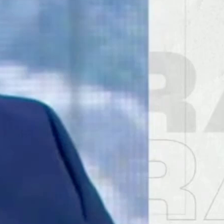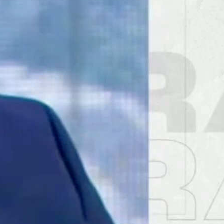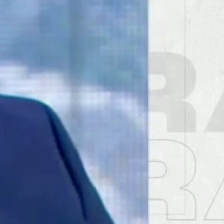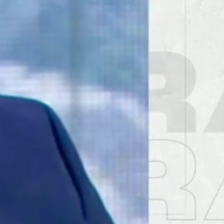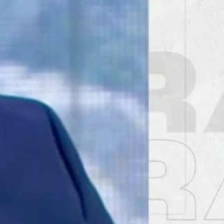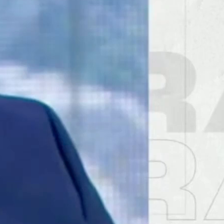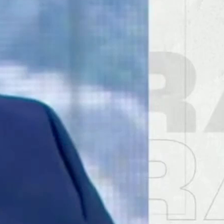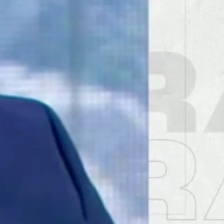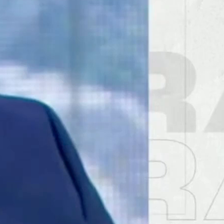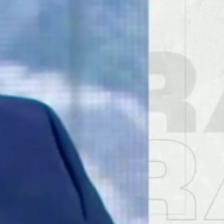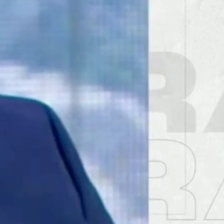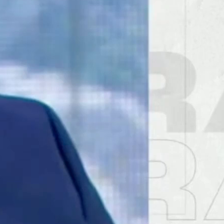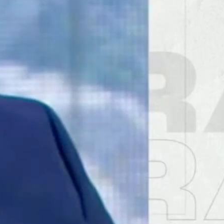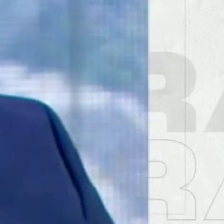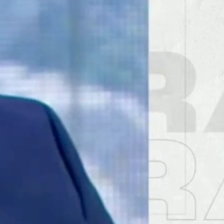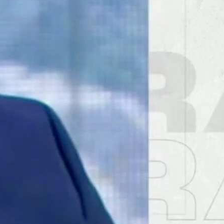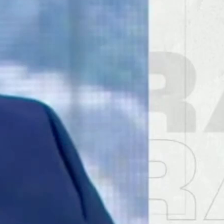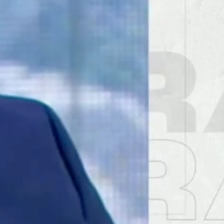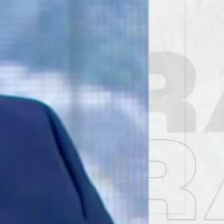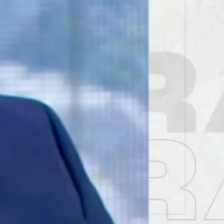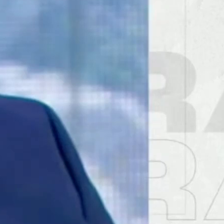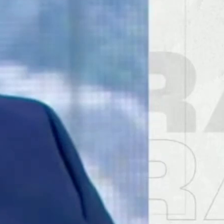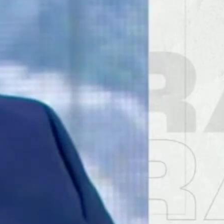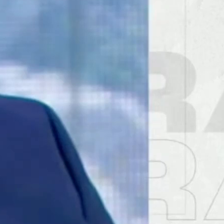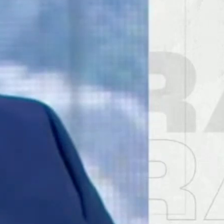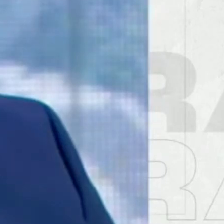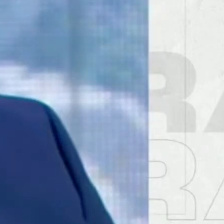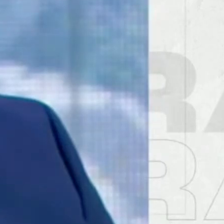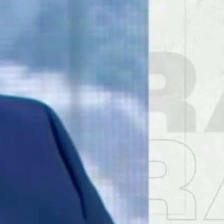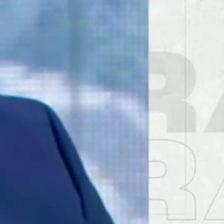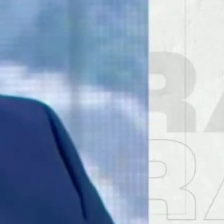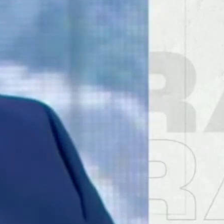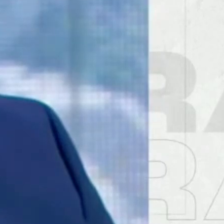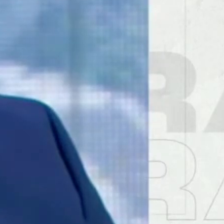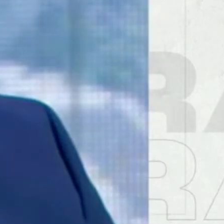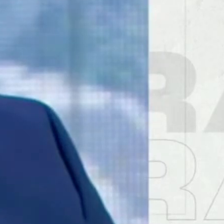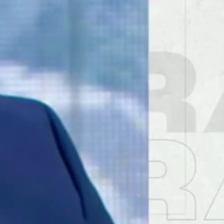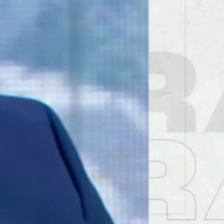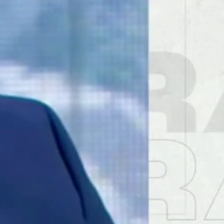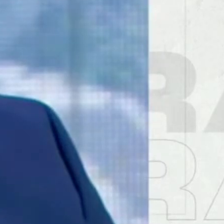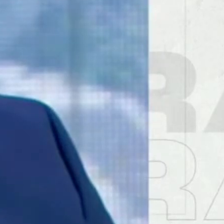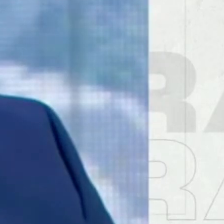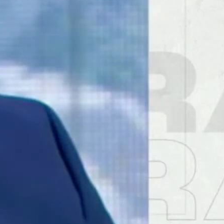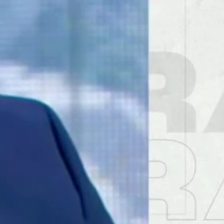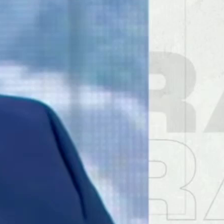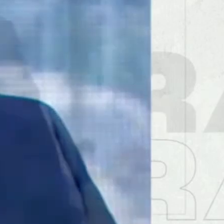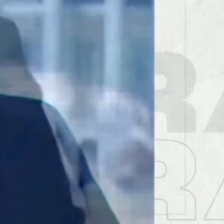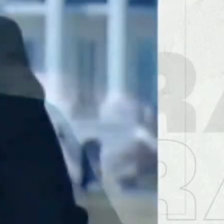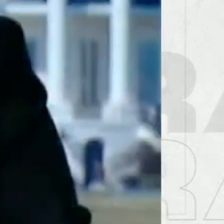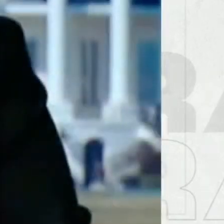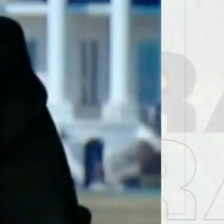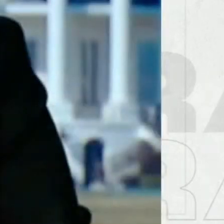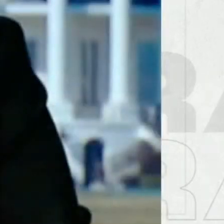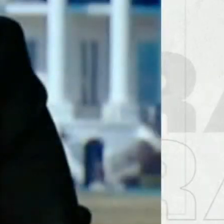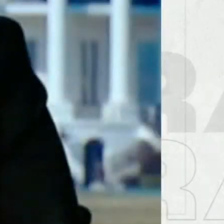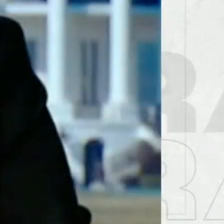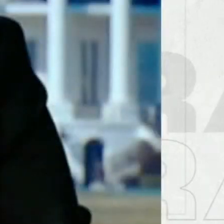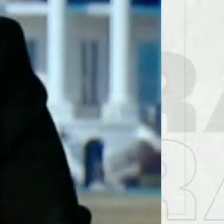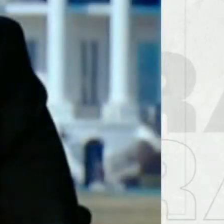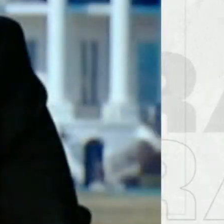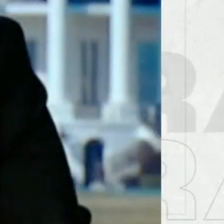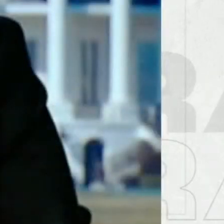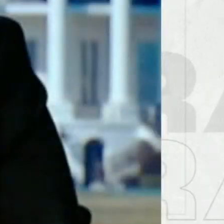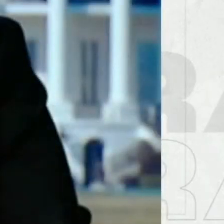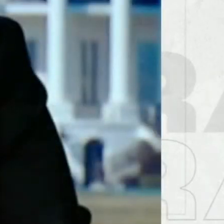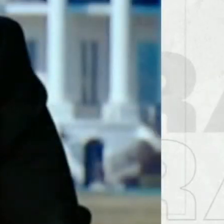fue extraditado en 2007 a los Estados Unidos, ya el cartel de